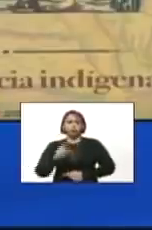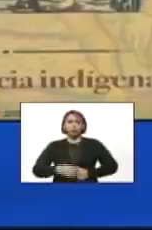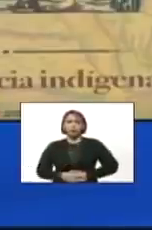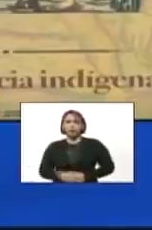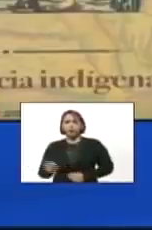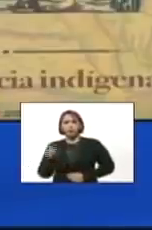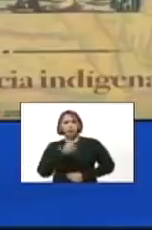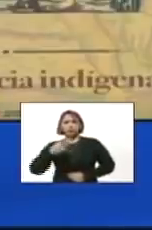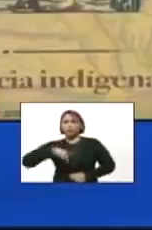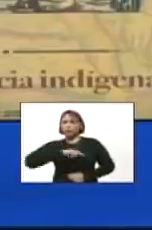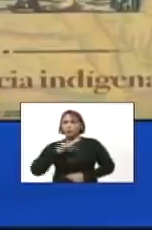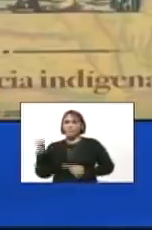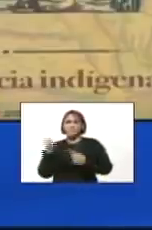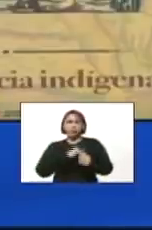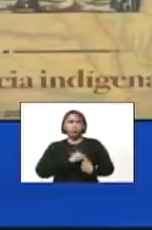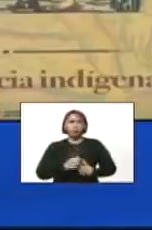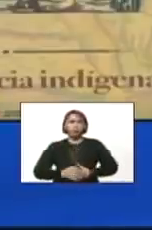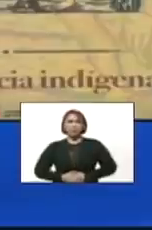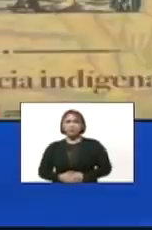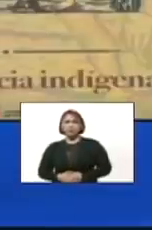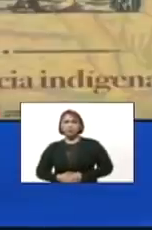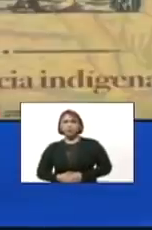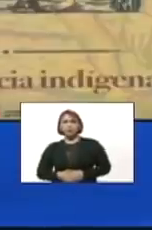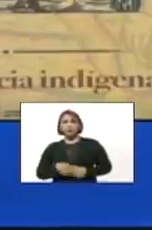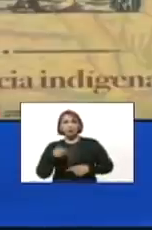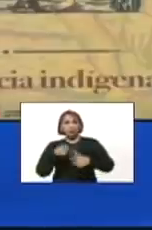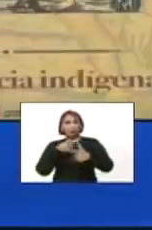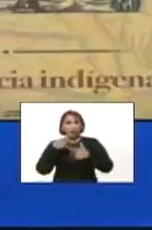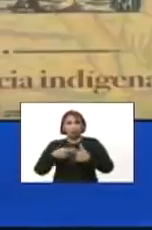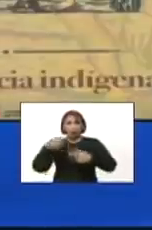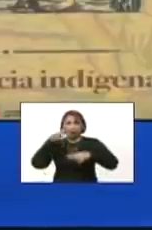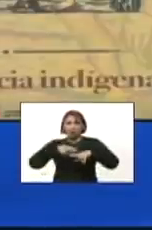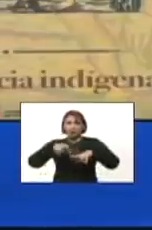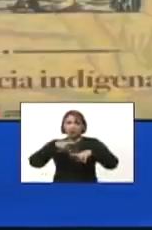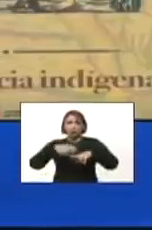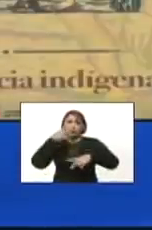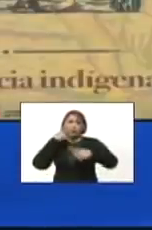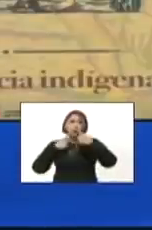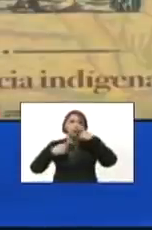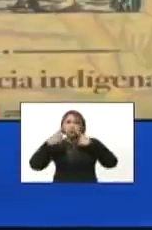sido vencidos! En ese momento el niño llora cuando